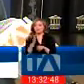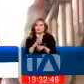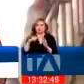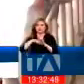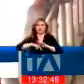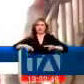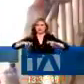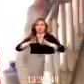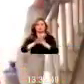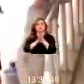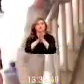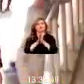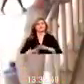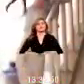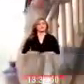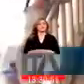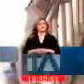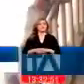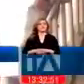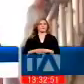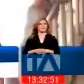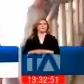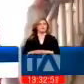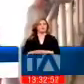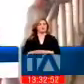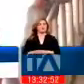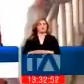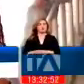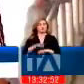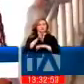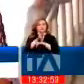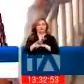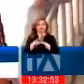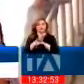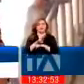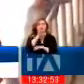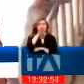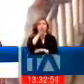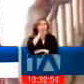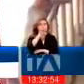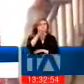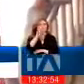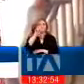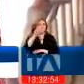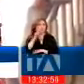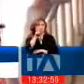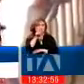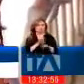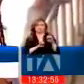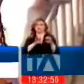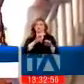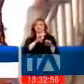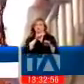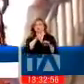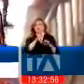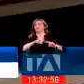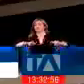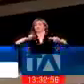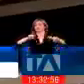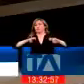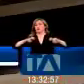auditora. Por esto explicó el superintendente que no únicamente el Deceval está siendo investigado, también la calificadora de riesgo y la